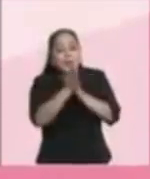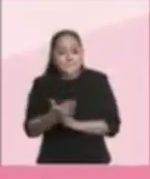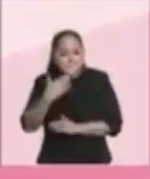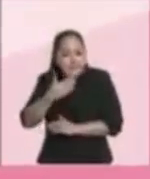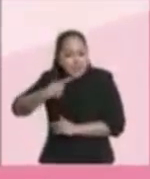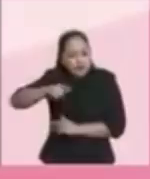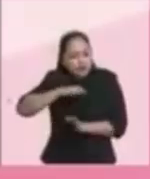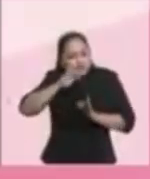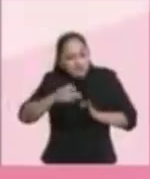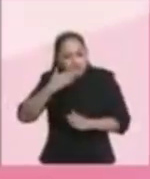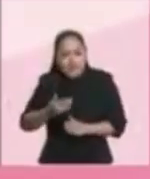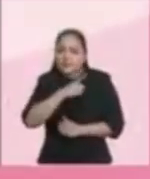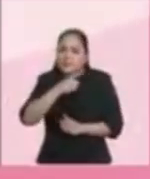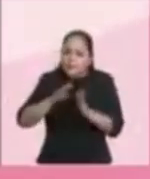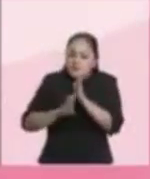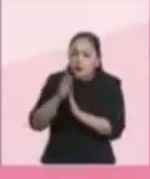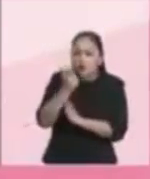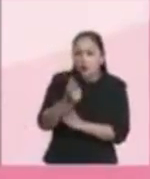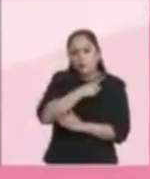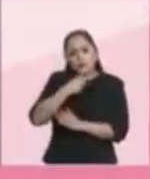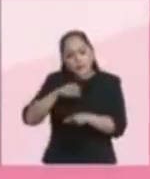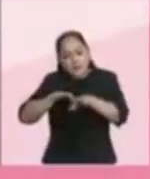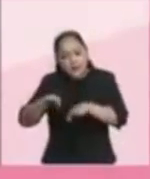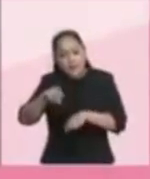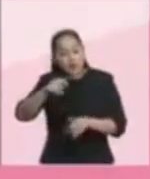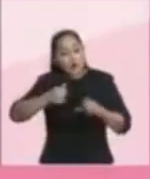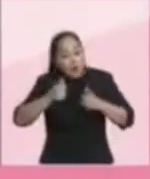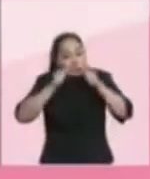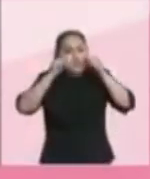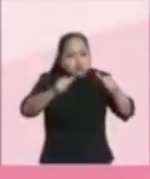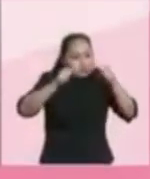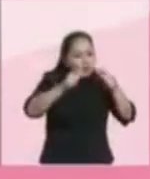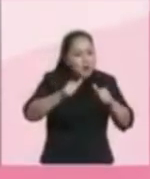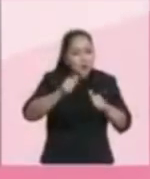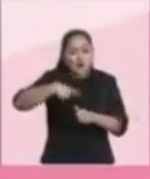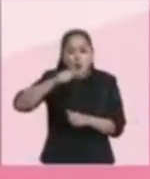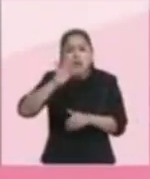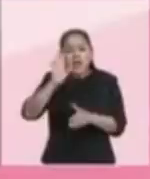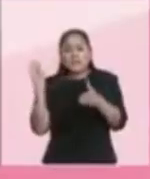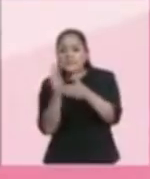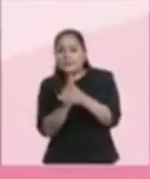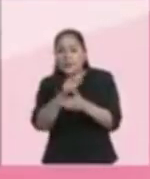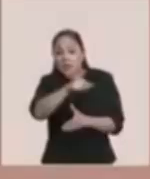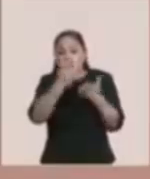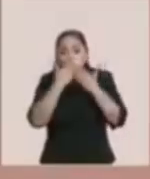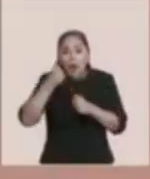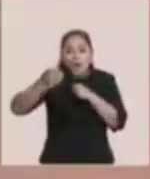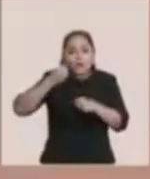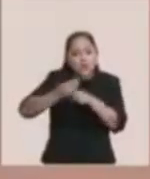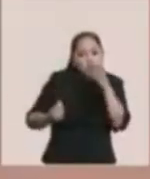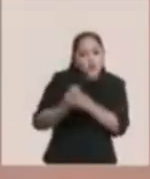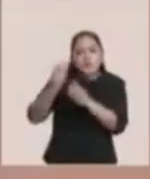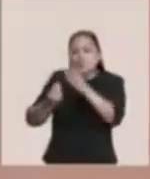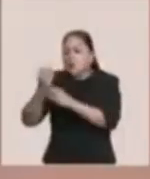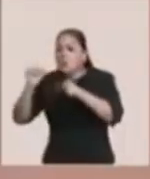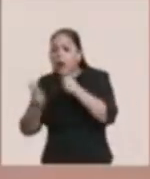que haber crecimiento, tiene que haber empleo. Se tiene que atender a los jóvenes que se les ha dado la espalda, que no tienen oportunidad ni de